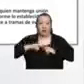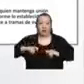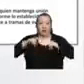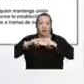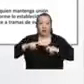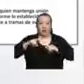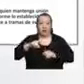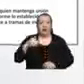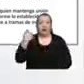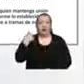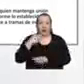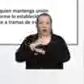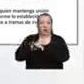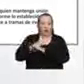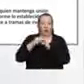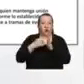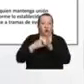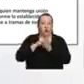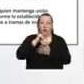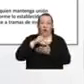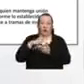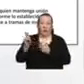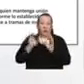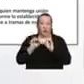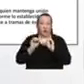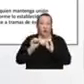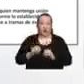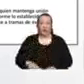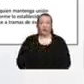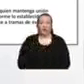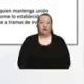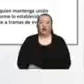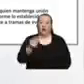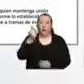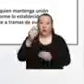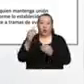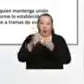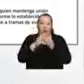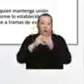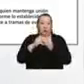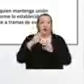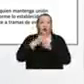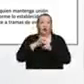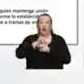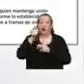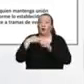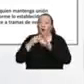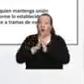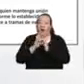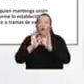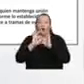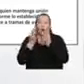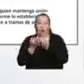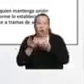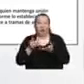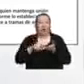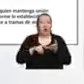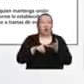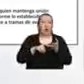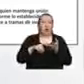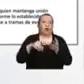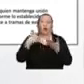jubilación de impuestos testaferrismo poner riqueza nombre tercero por ejemplo está gerente tu área